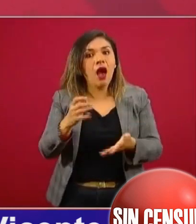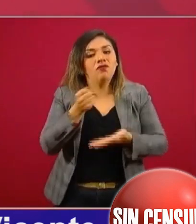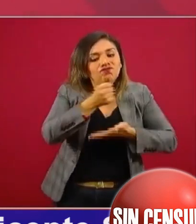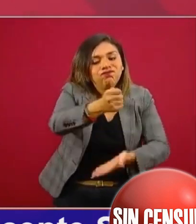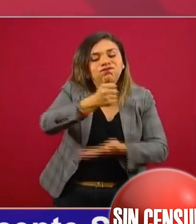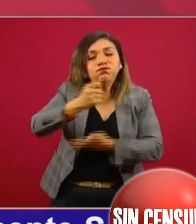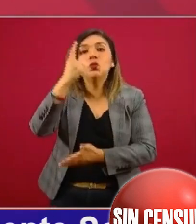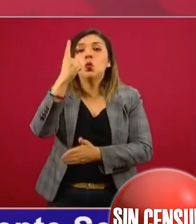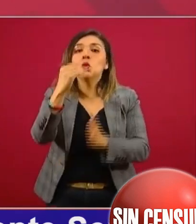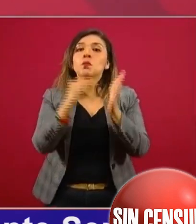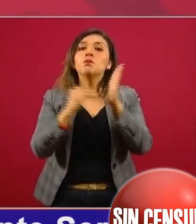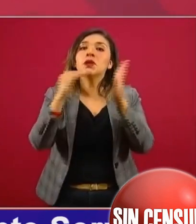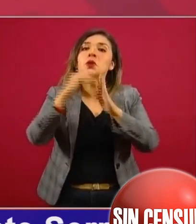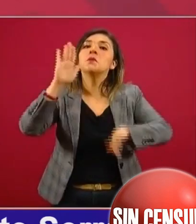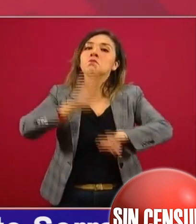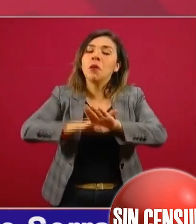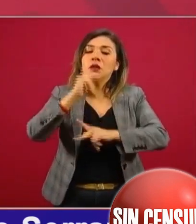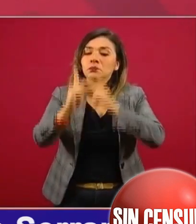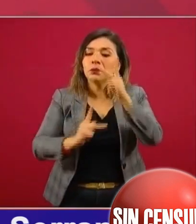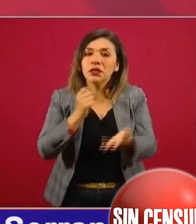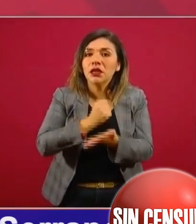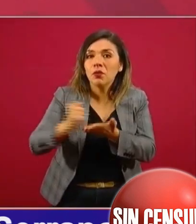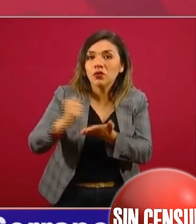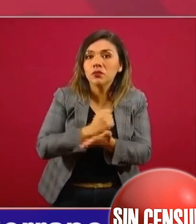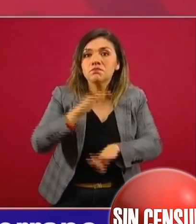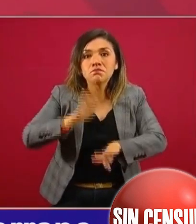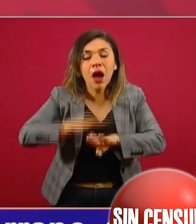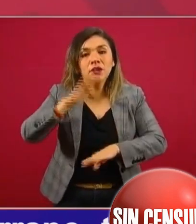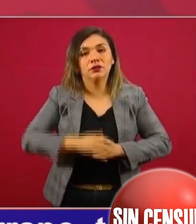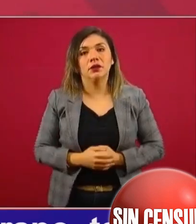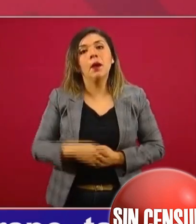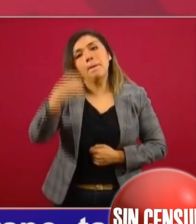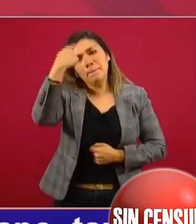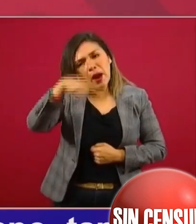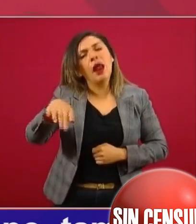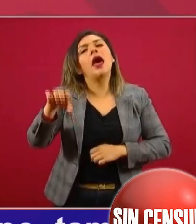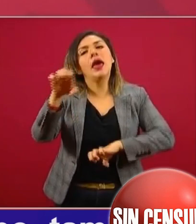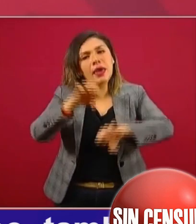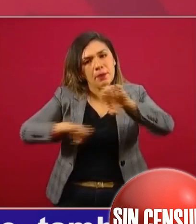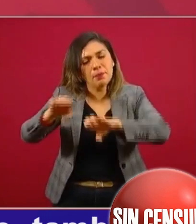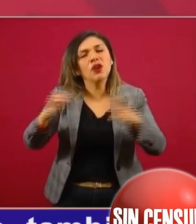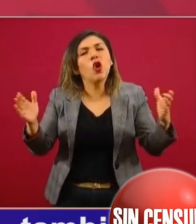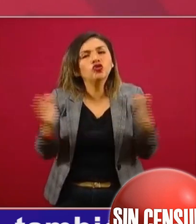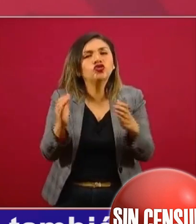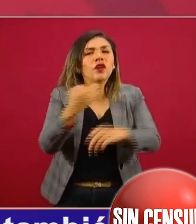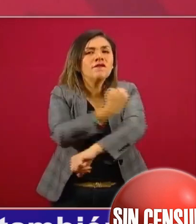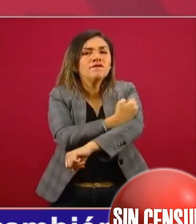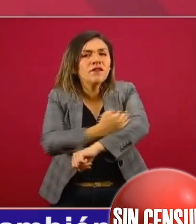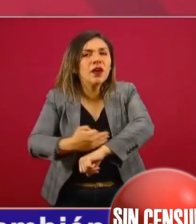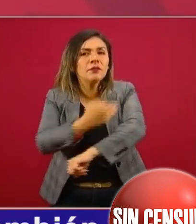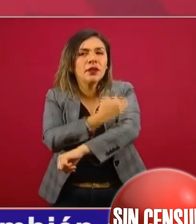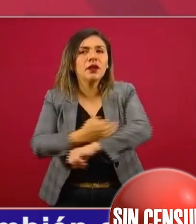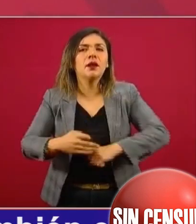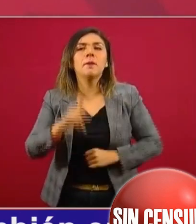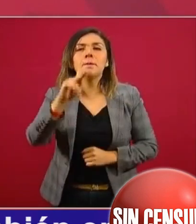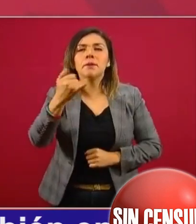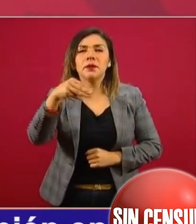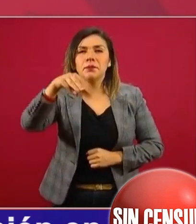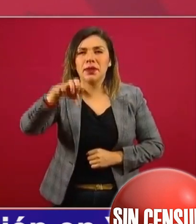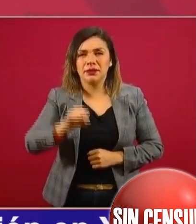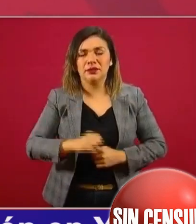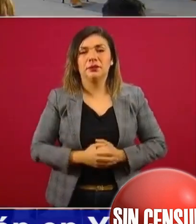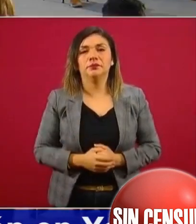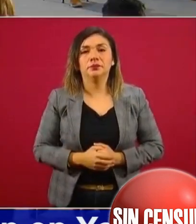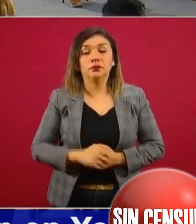1 millón de créditos para pequeñas empresas familiares. Hoy en